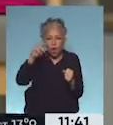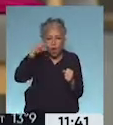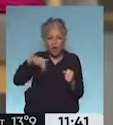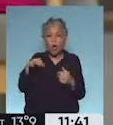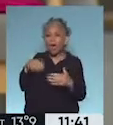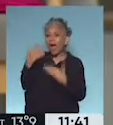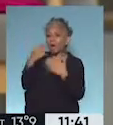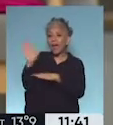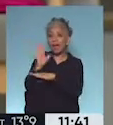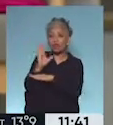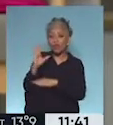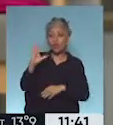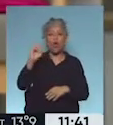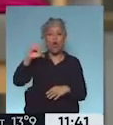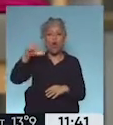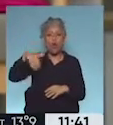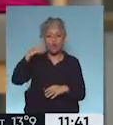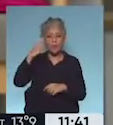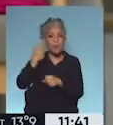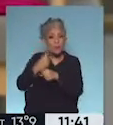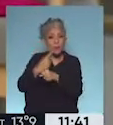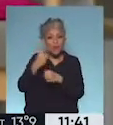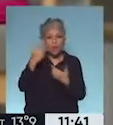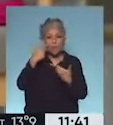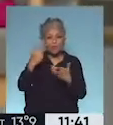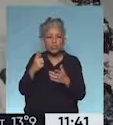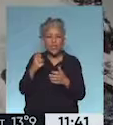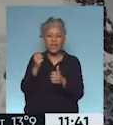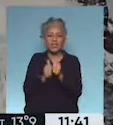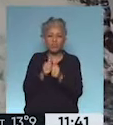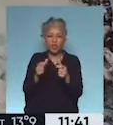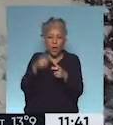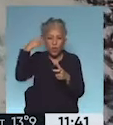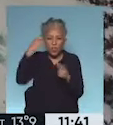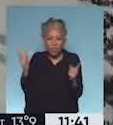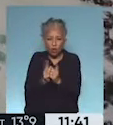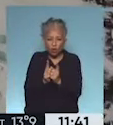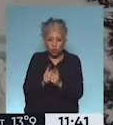Olmin, pero antes tenemos el tráiler de este documental. Mirá, lo vemos.